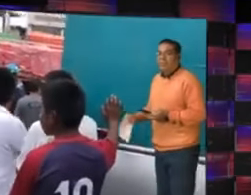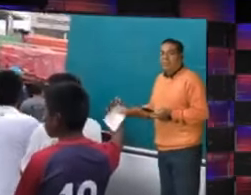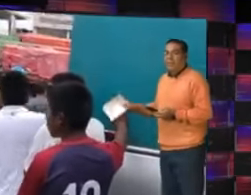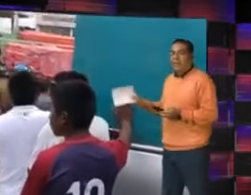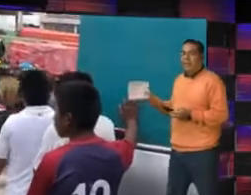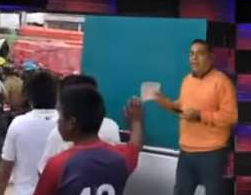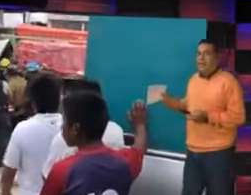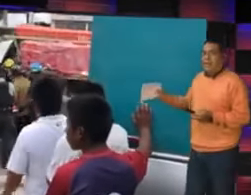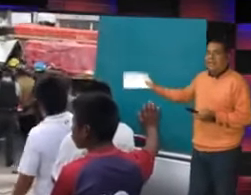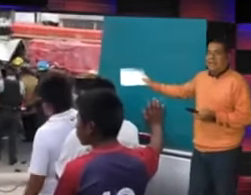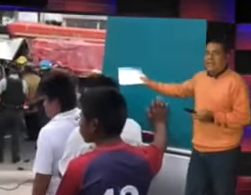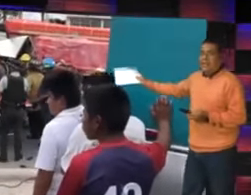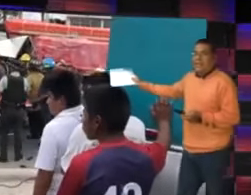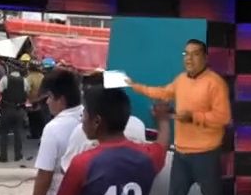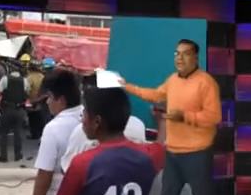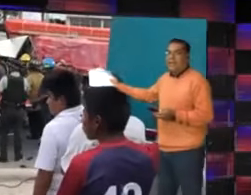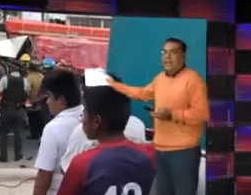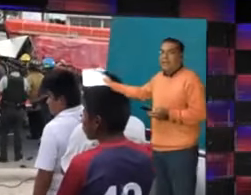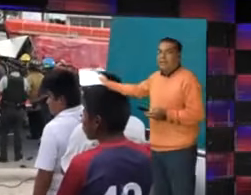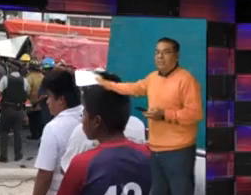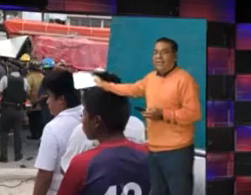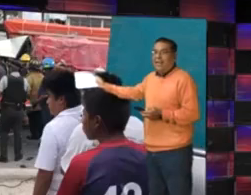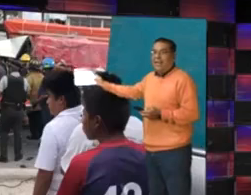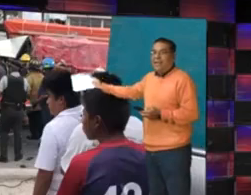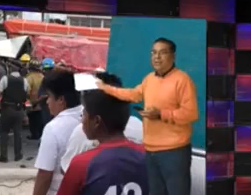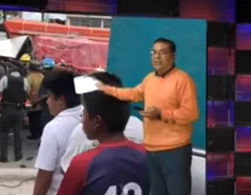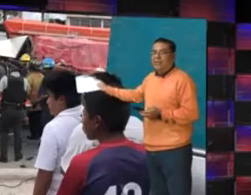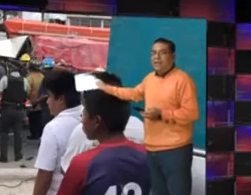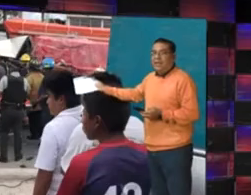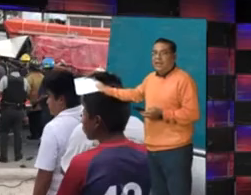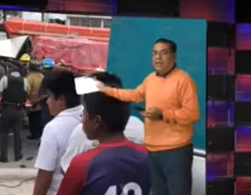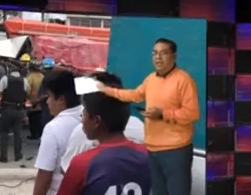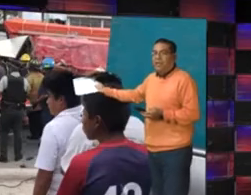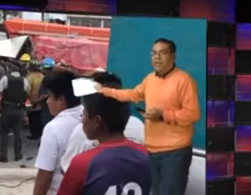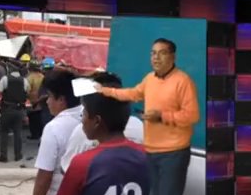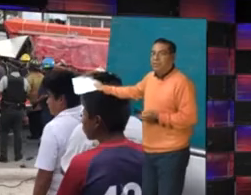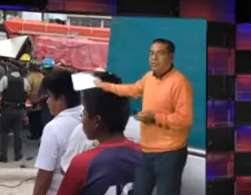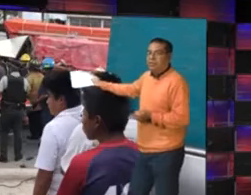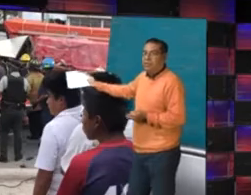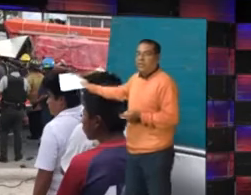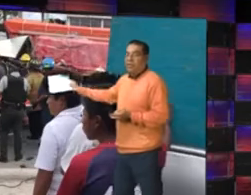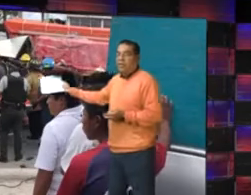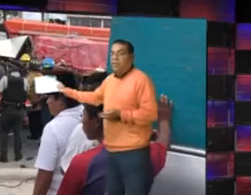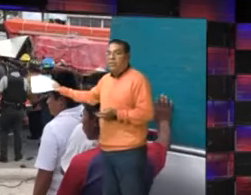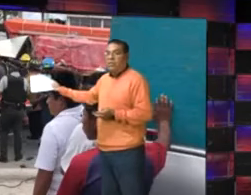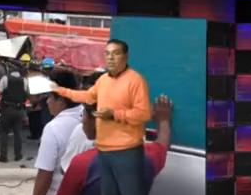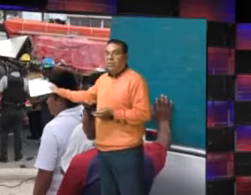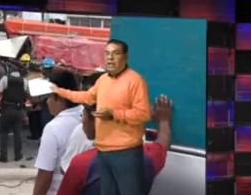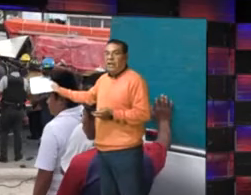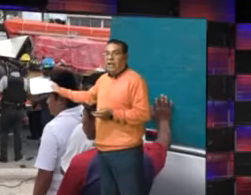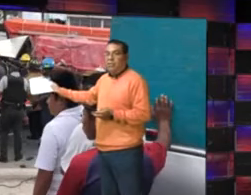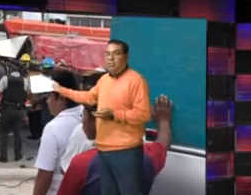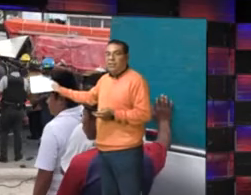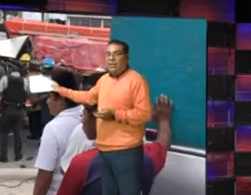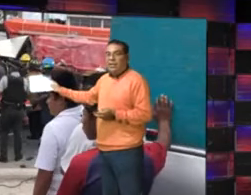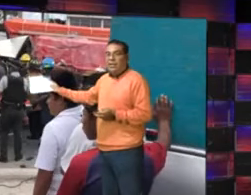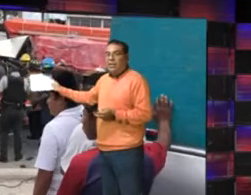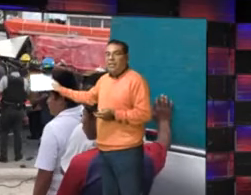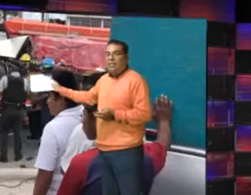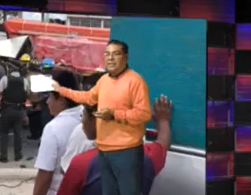porfa. Este es el camión de ladrillos en donde quedó, mire, como acordeón, la